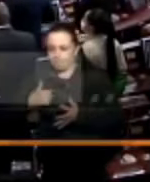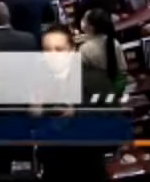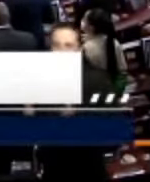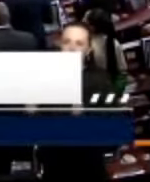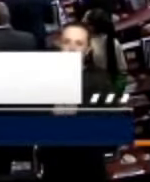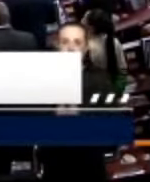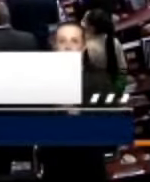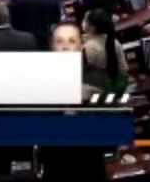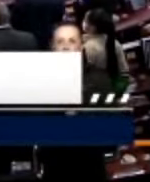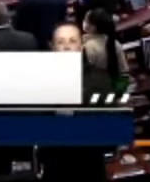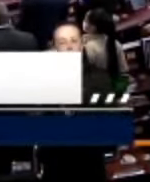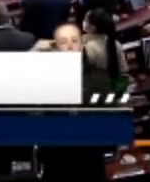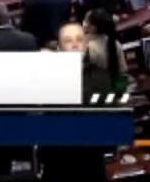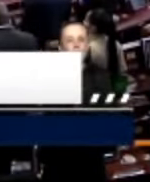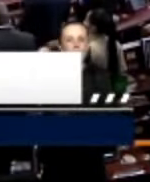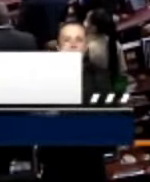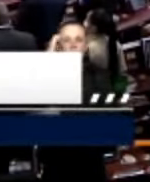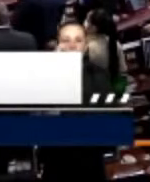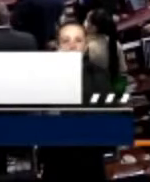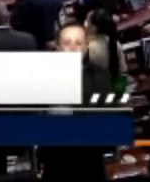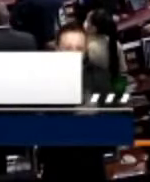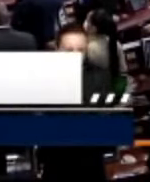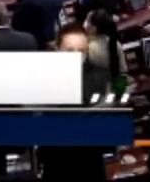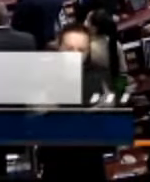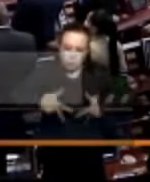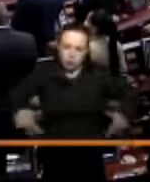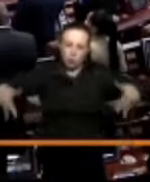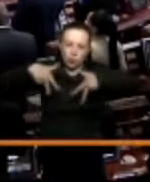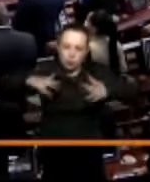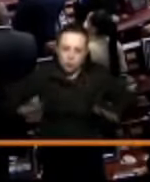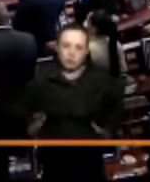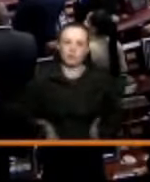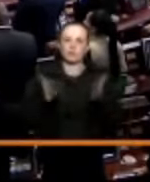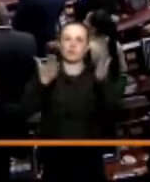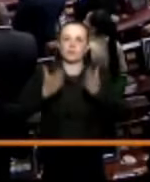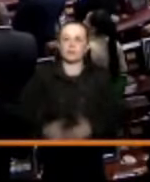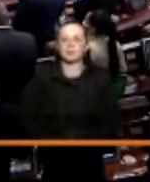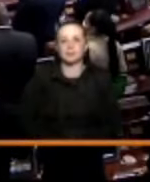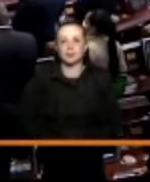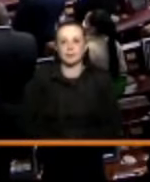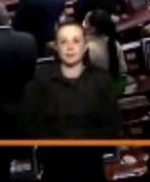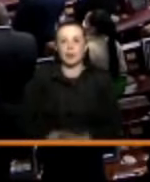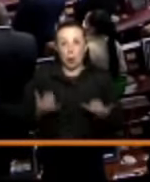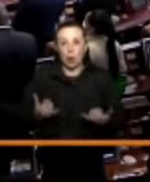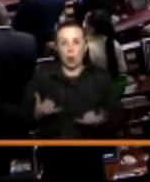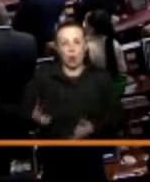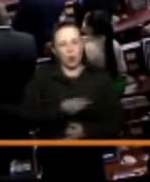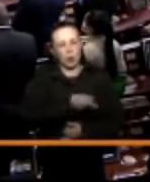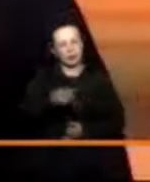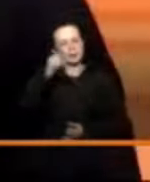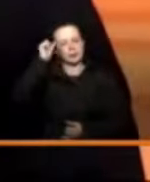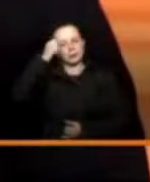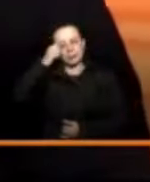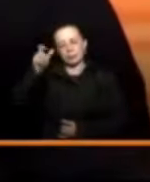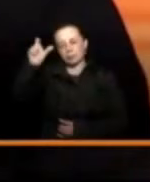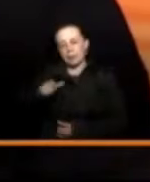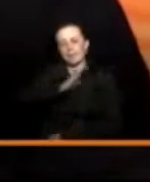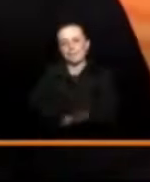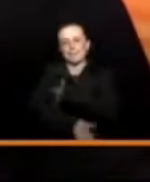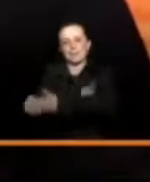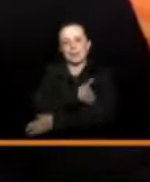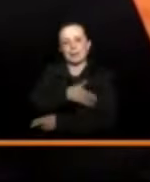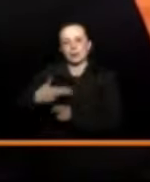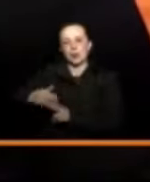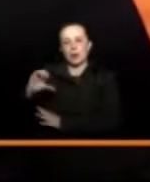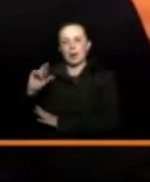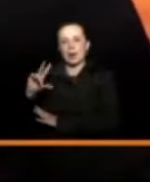la construcción de una sociedad mejor. Quiero hoy recordar al ministro Carlos Holmes Trujillo